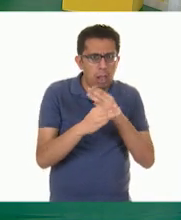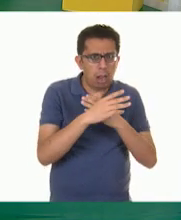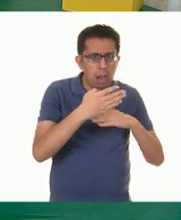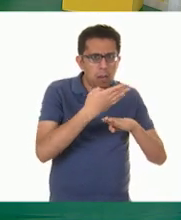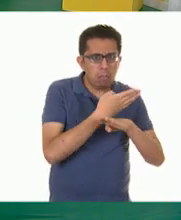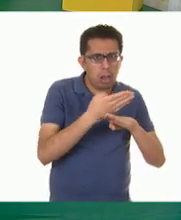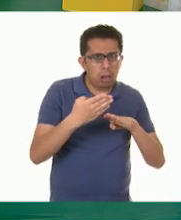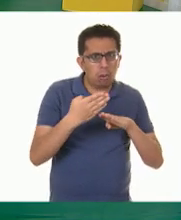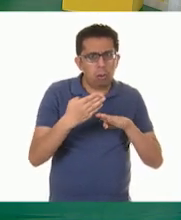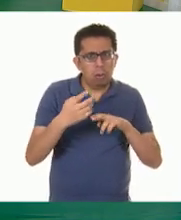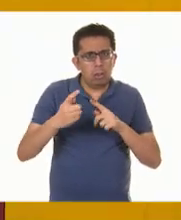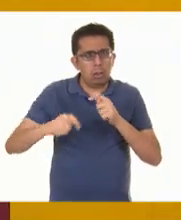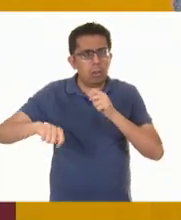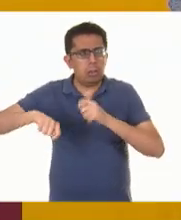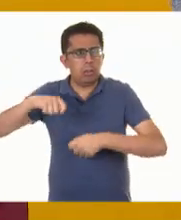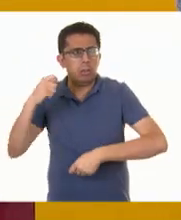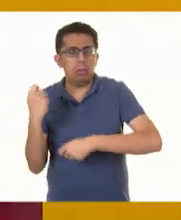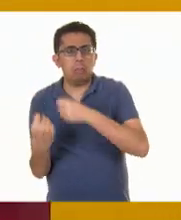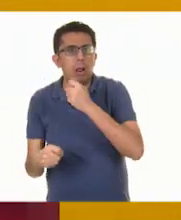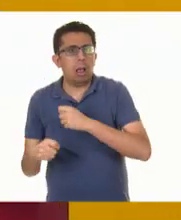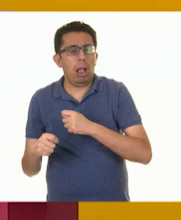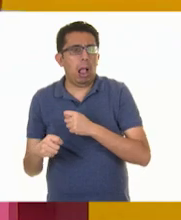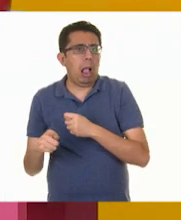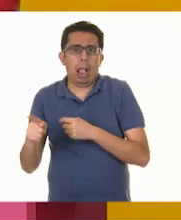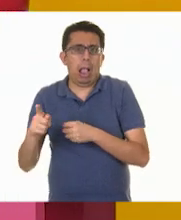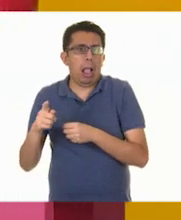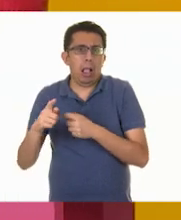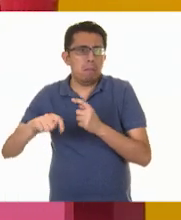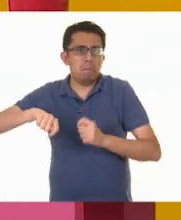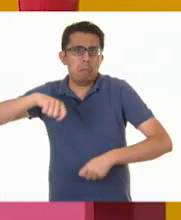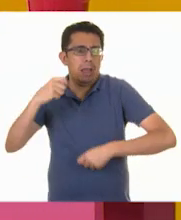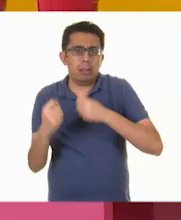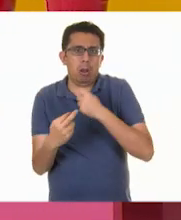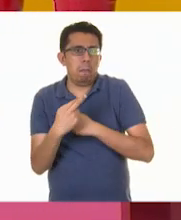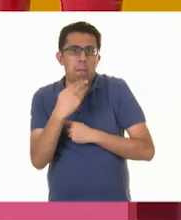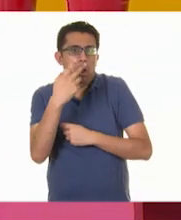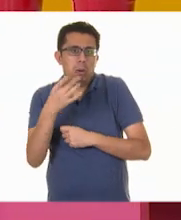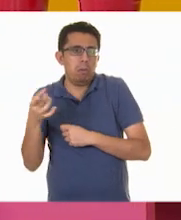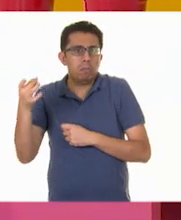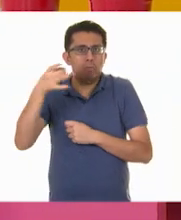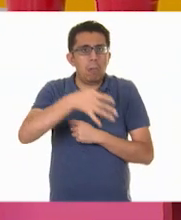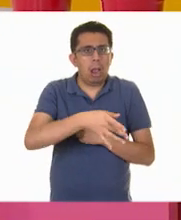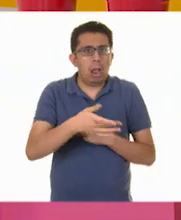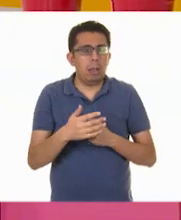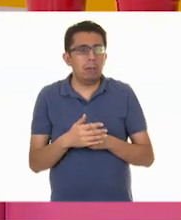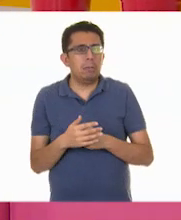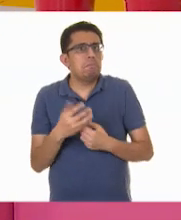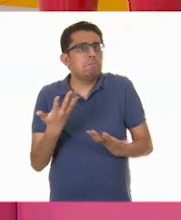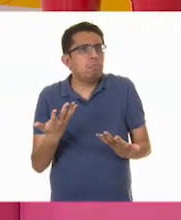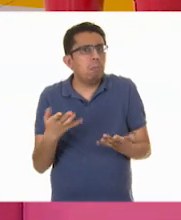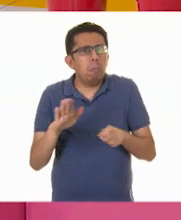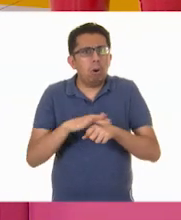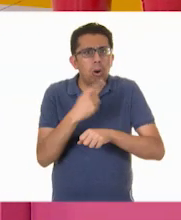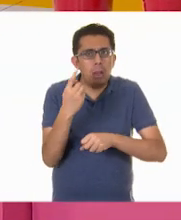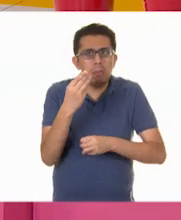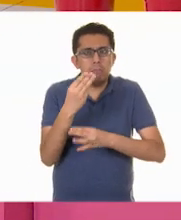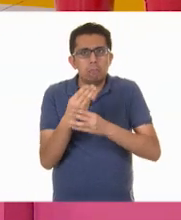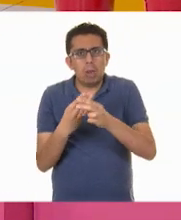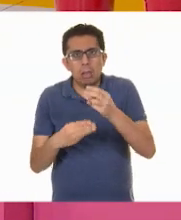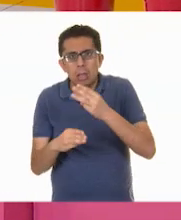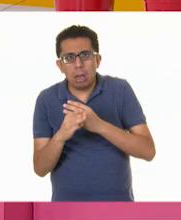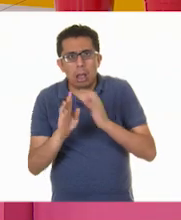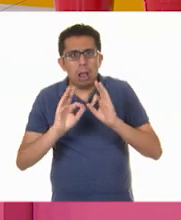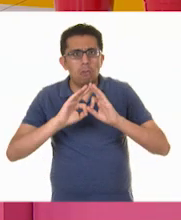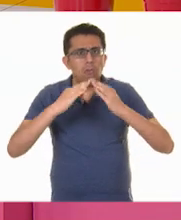estos dos se escucha mucho más fuerte que en estos dos. Sí. Pero tendrá que ver el material, la forma o las